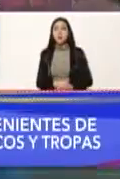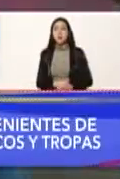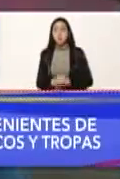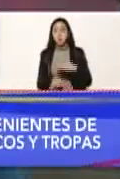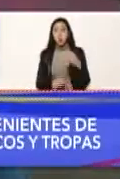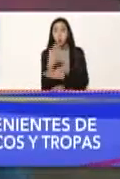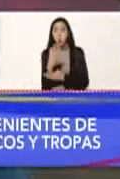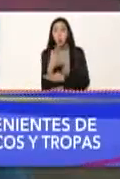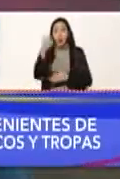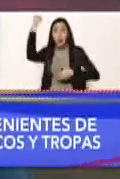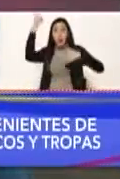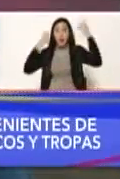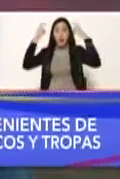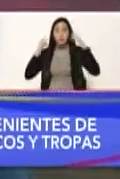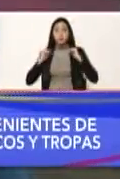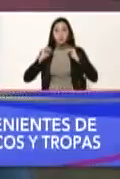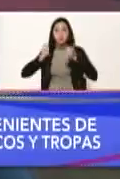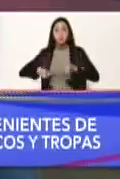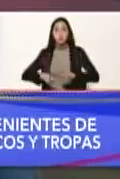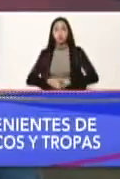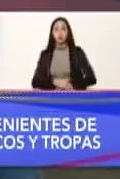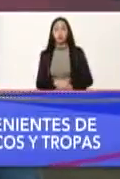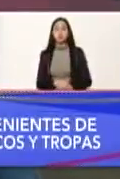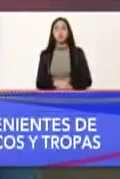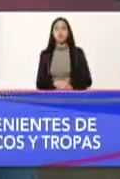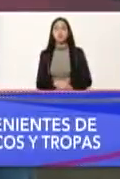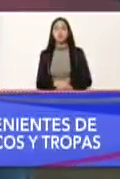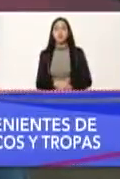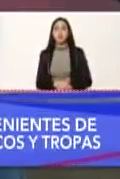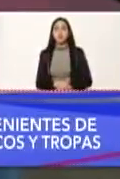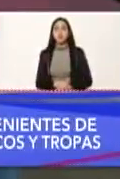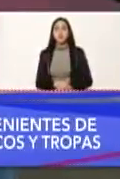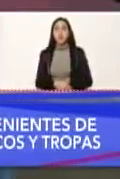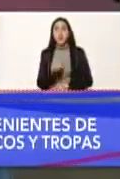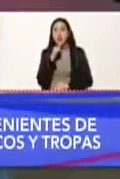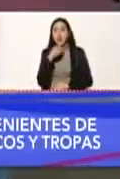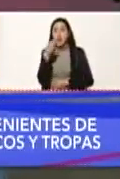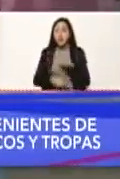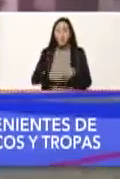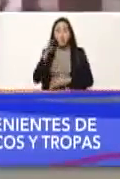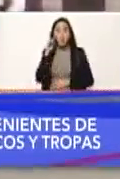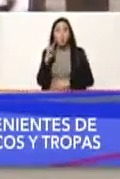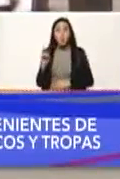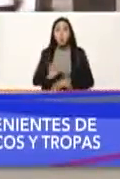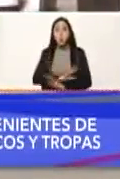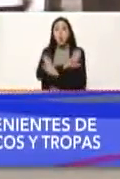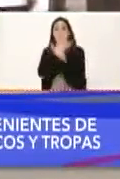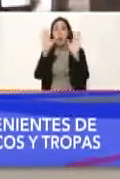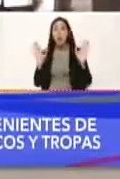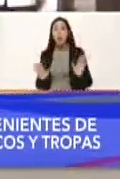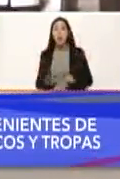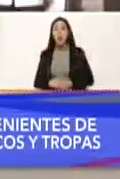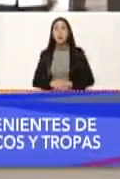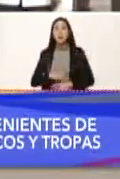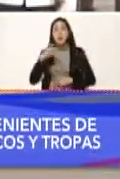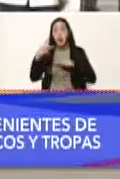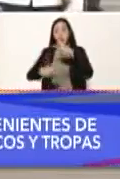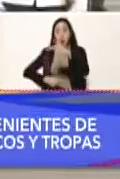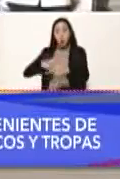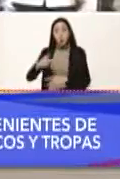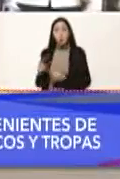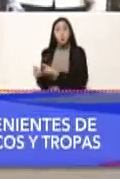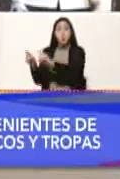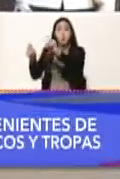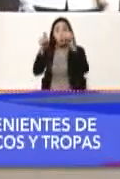fundada por nuestro comandante Hugo Chávez, quien tuvo una visión muy clara del proceso de